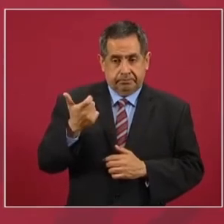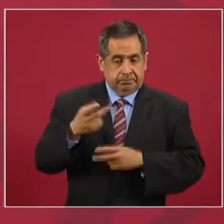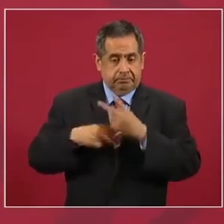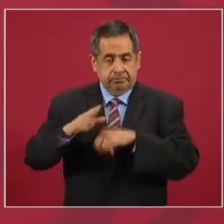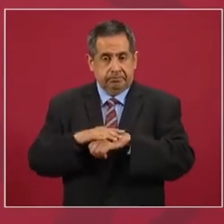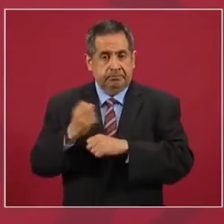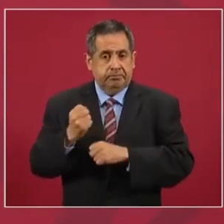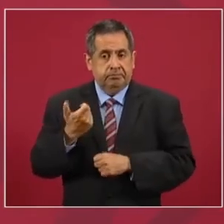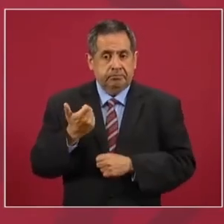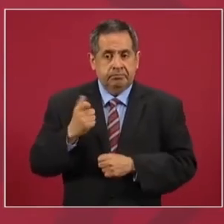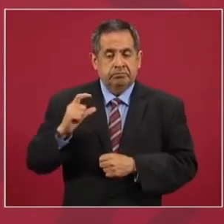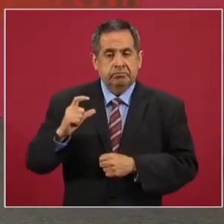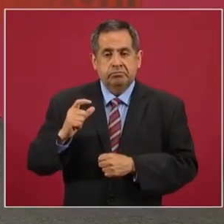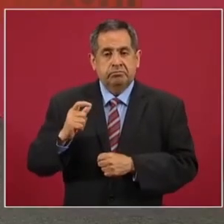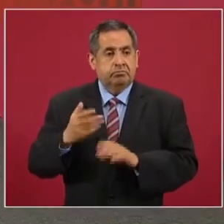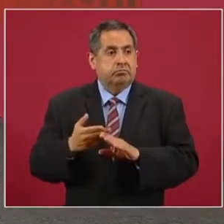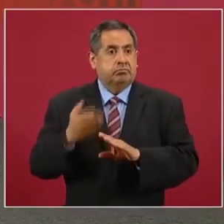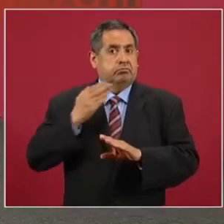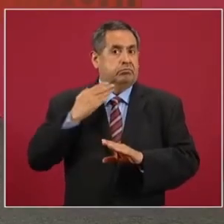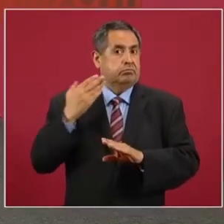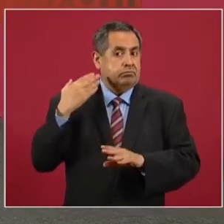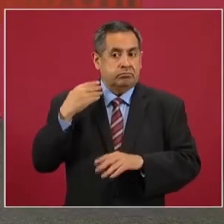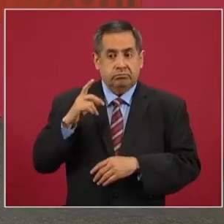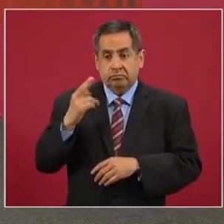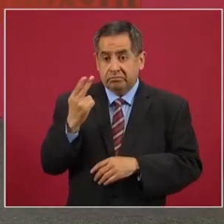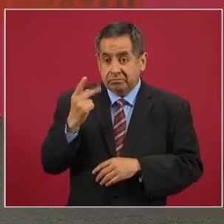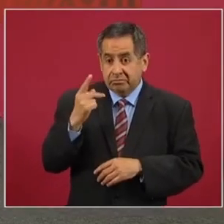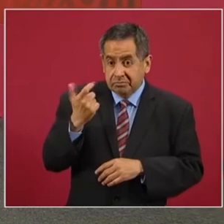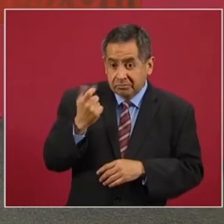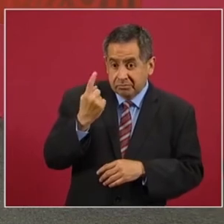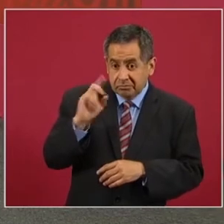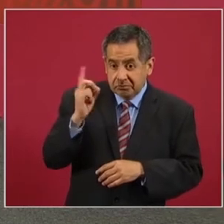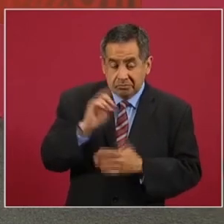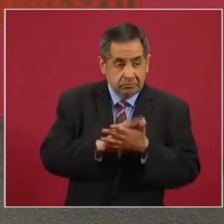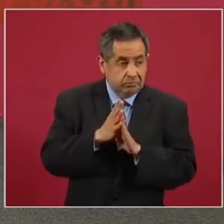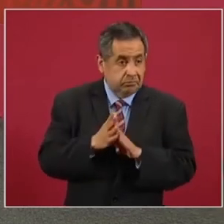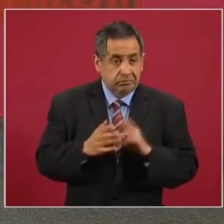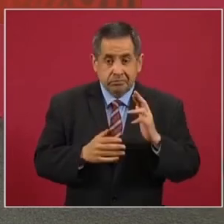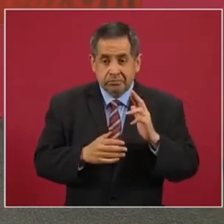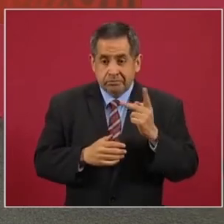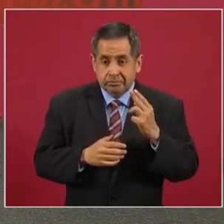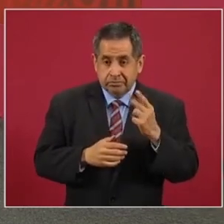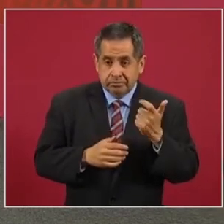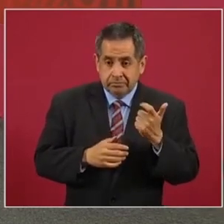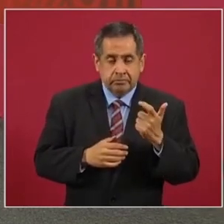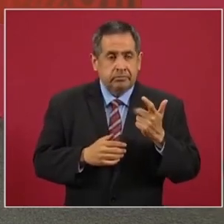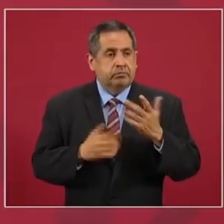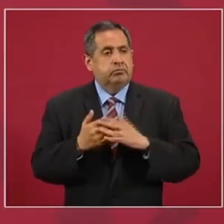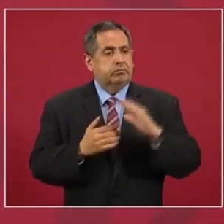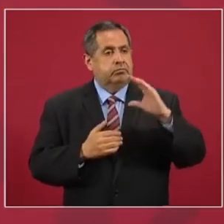llegó a estar a más de 25 pesos por dólar, y que bajó,